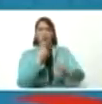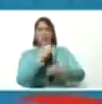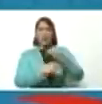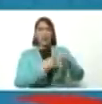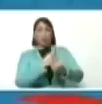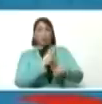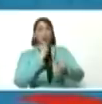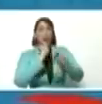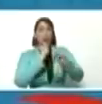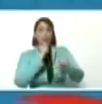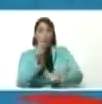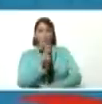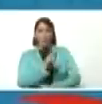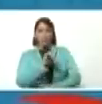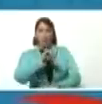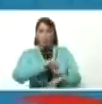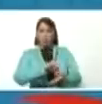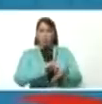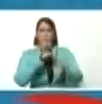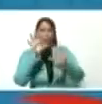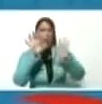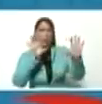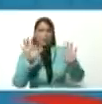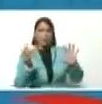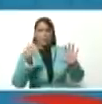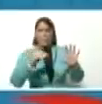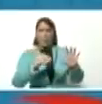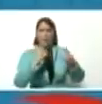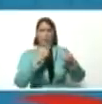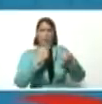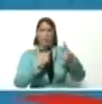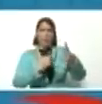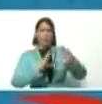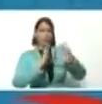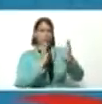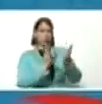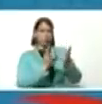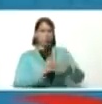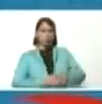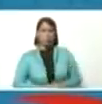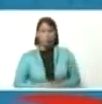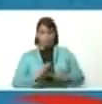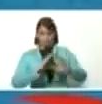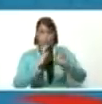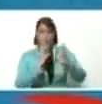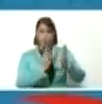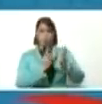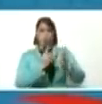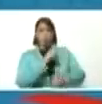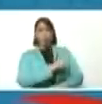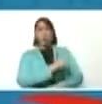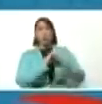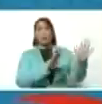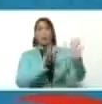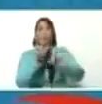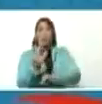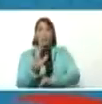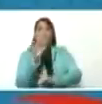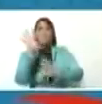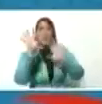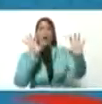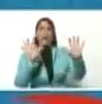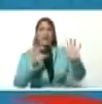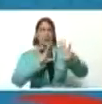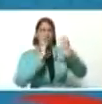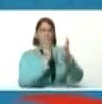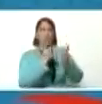está ubicado entre los países más megadiversos del mundo. En el mundo entero de 193 naciones,